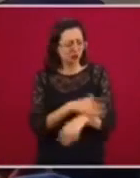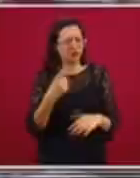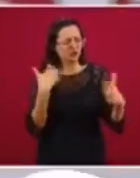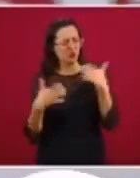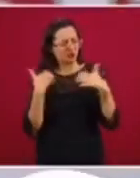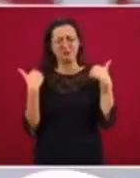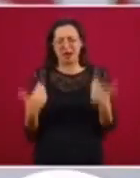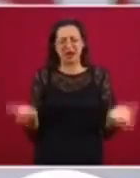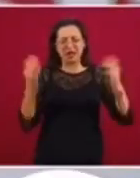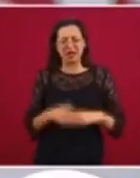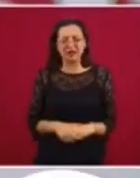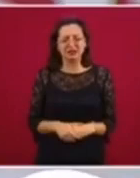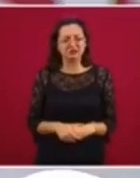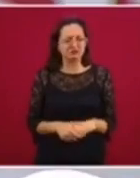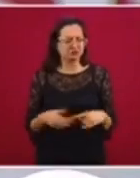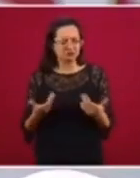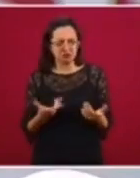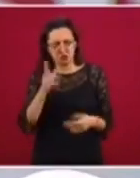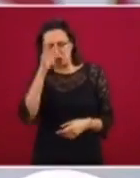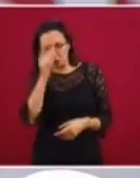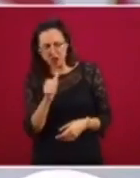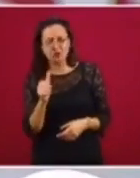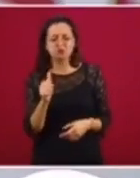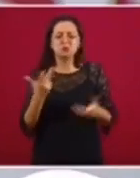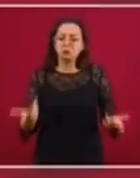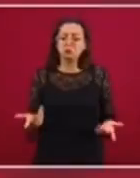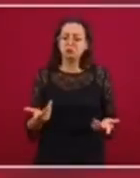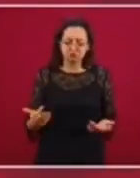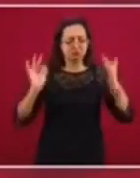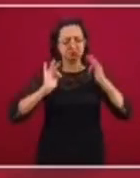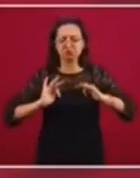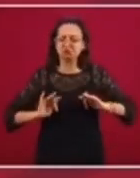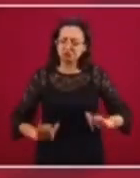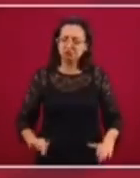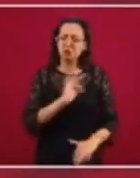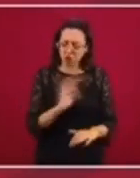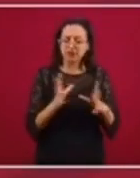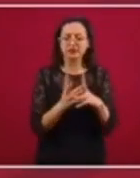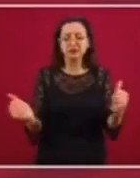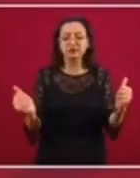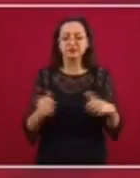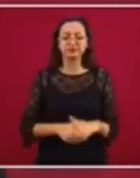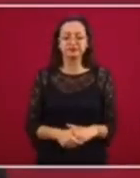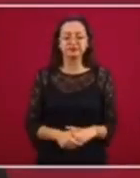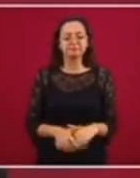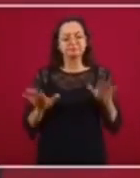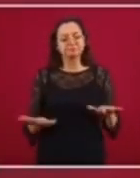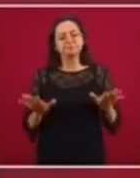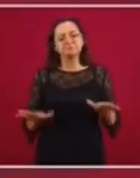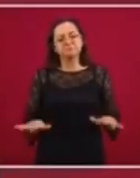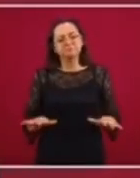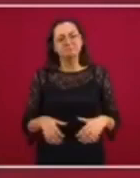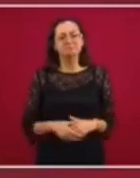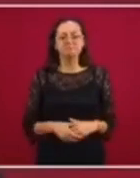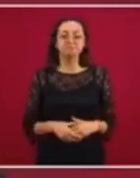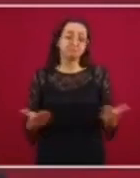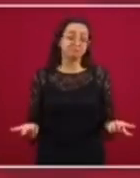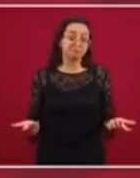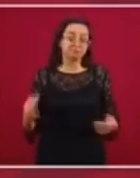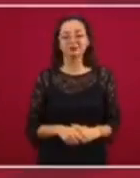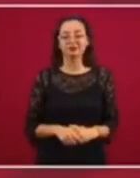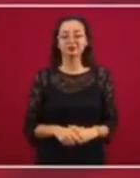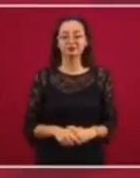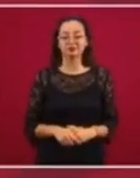podemos resolver nuestras diferencias con tranquilidad, con serenidad, para eso es la